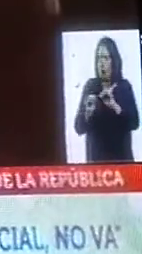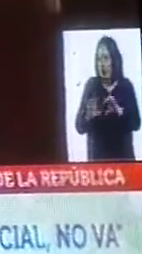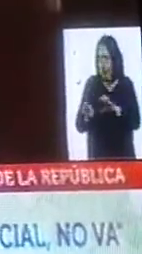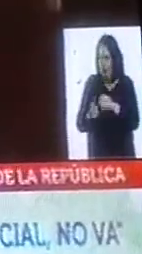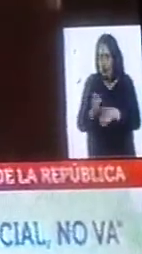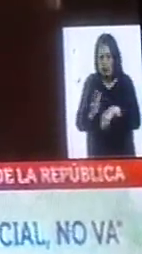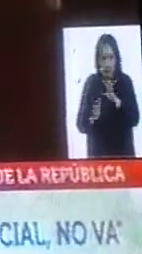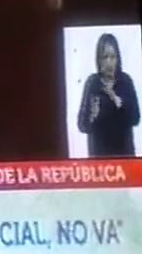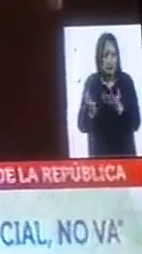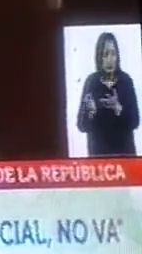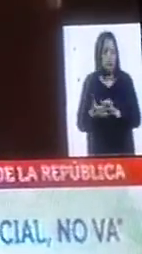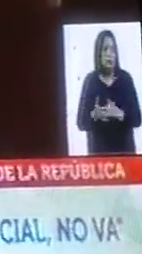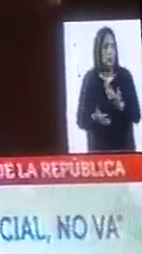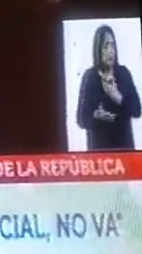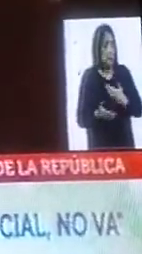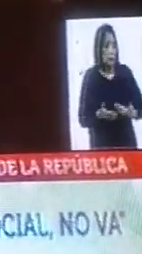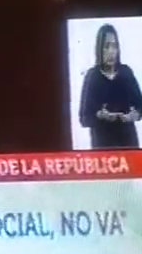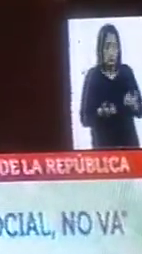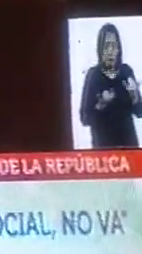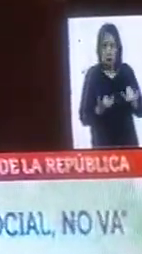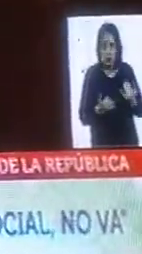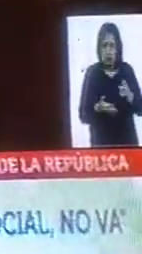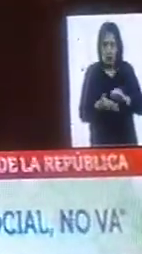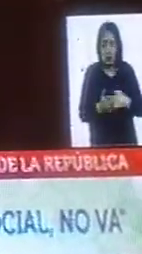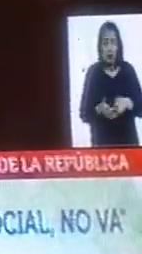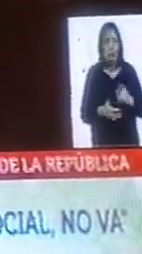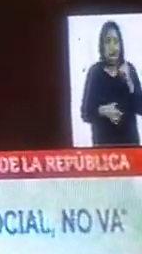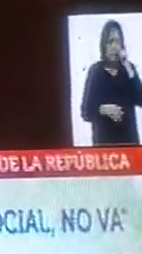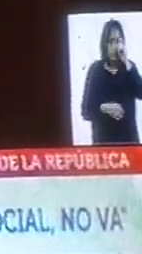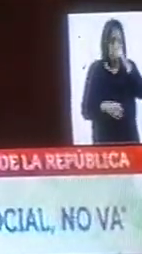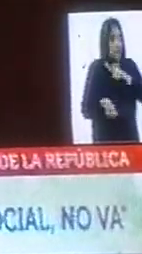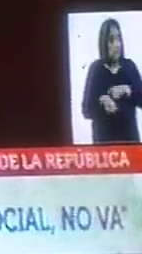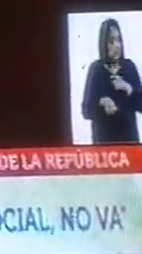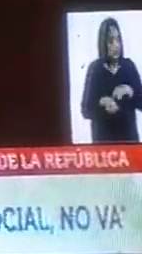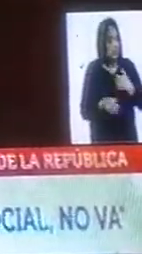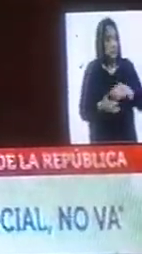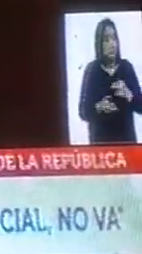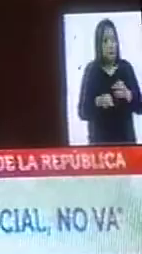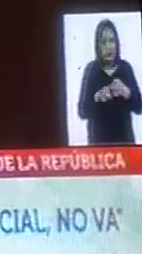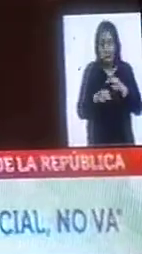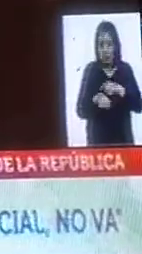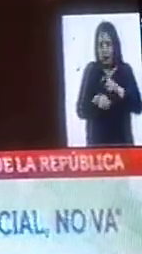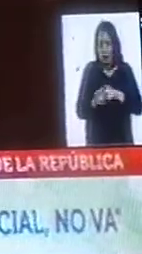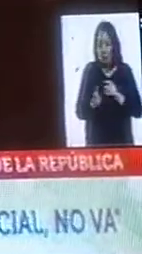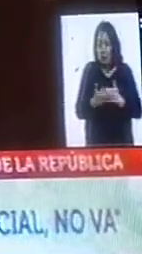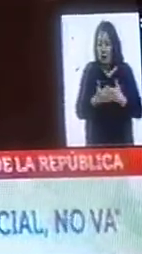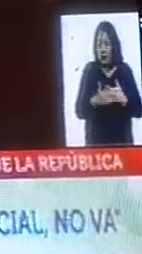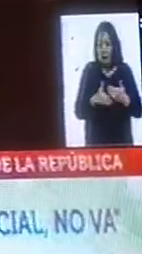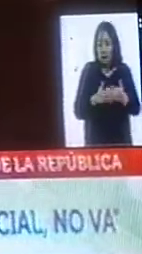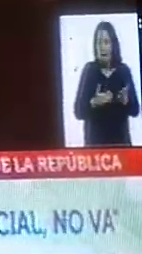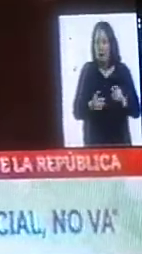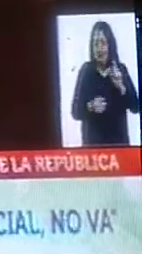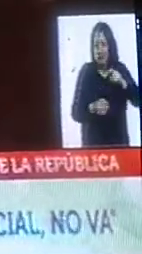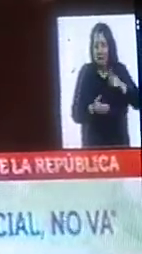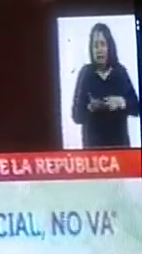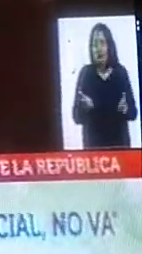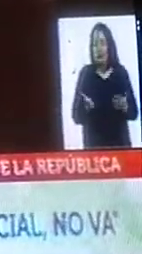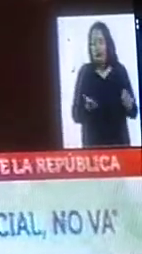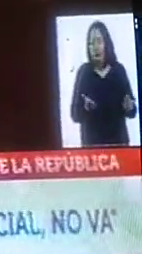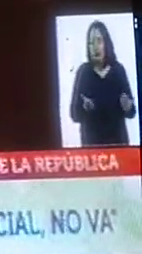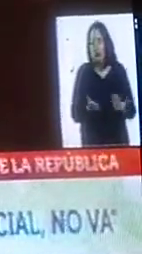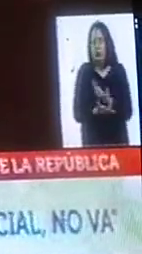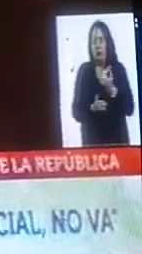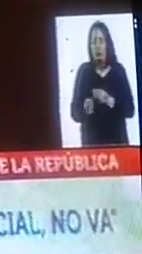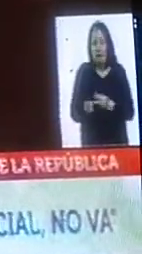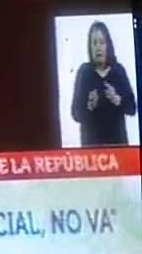y el estado peruano enfrenta difíciles retos a corto y mediano plazo necesita una nueva forma de hacer minería